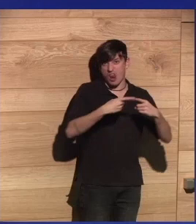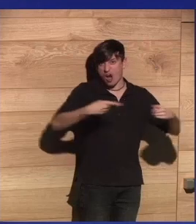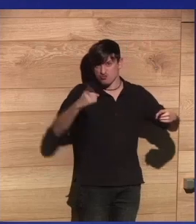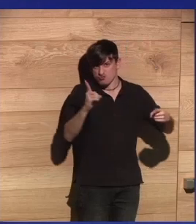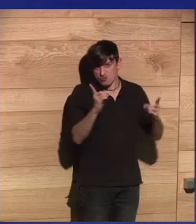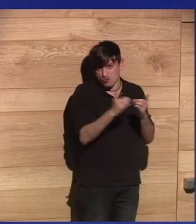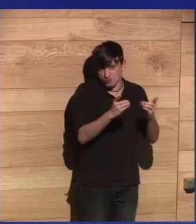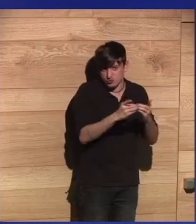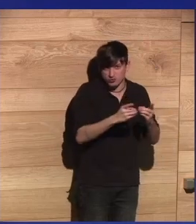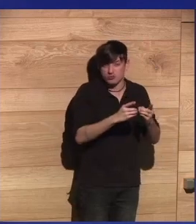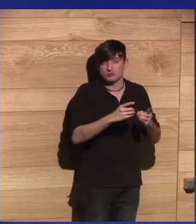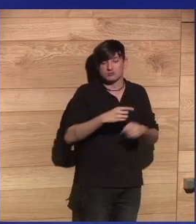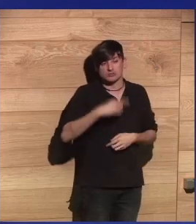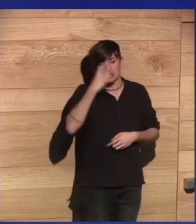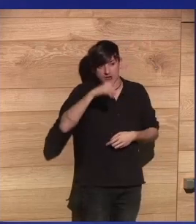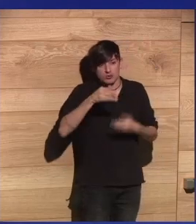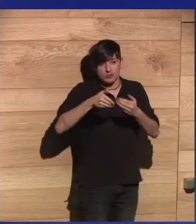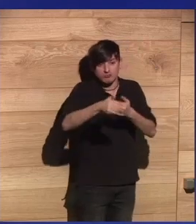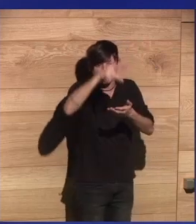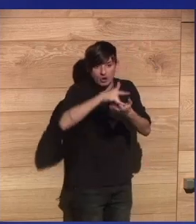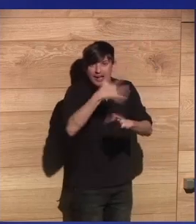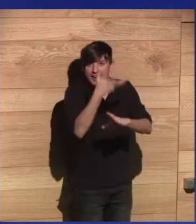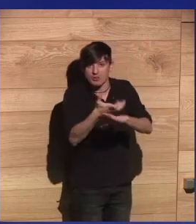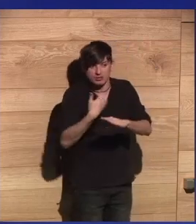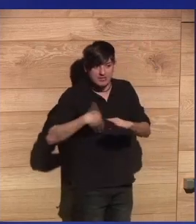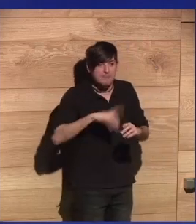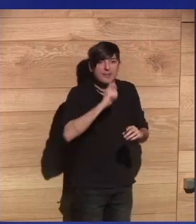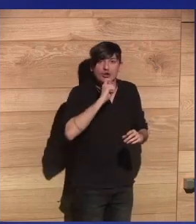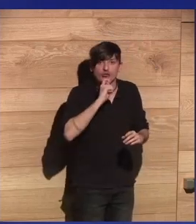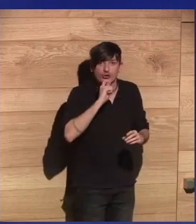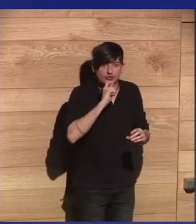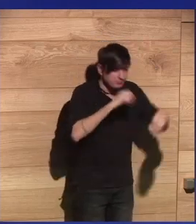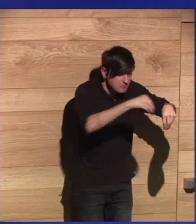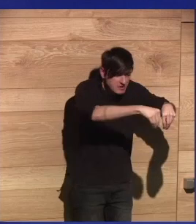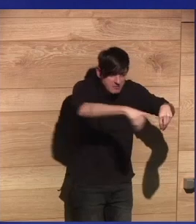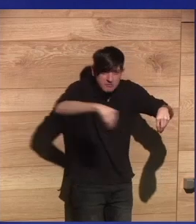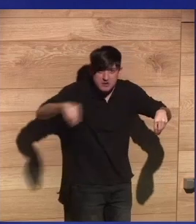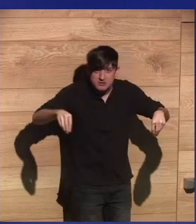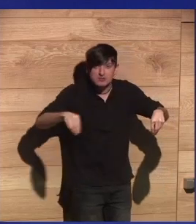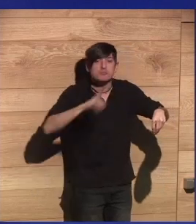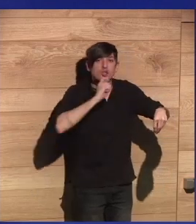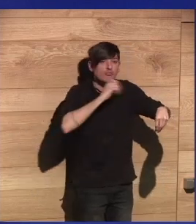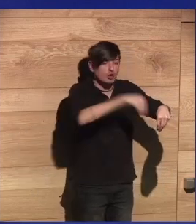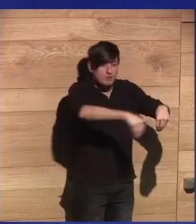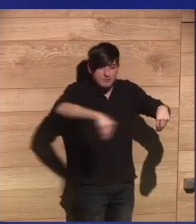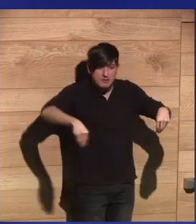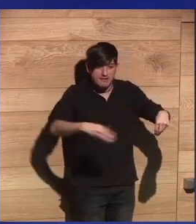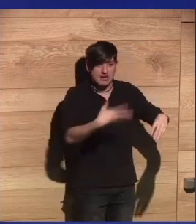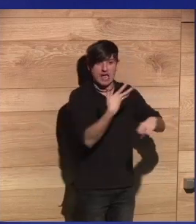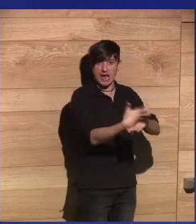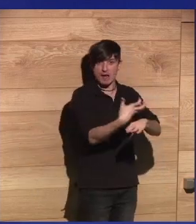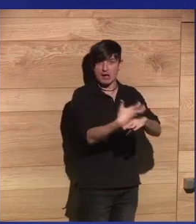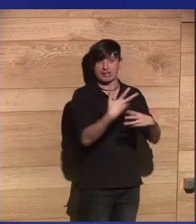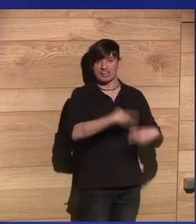extenso. Sabemos que vamos a grabar y entonces ya hay micros puestos, grabamos el ensayo general. Esto